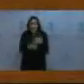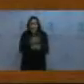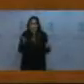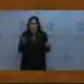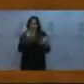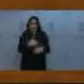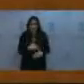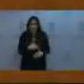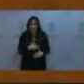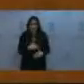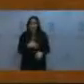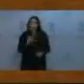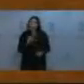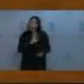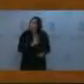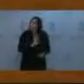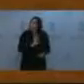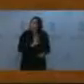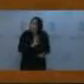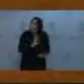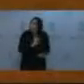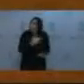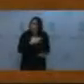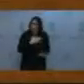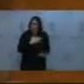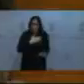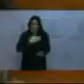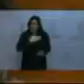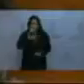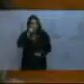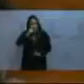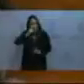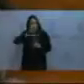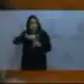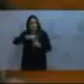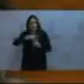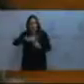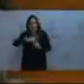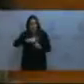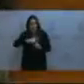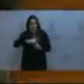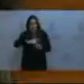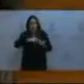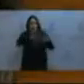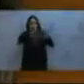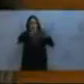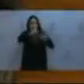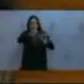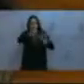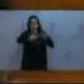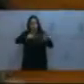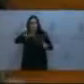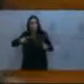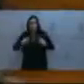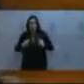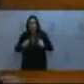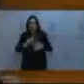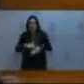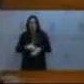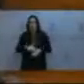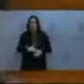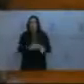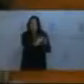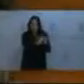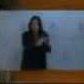si no, quisiera yo que me explicara a mí en mi pueblo, en Tineo, cómo puede ser que tengamos ya 9.000 habitantes. ¿Me lo quiere usted explicar?